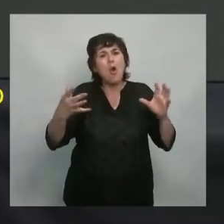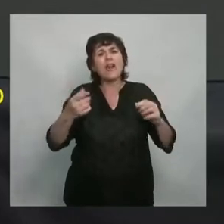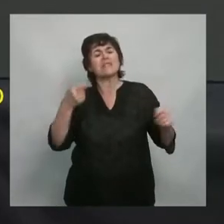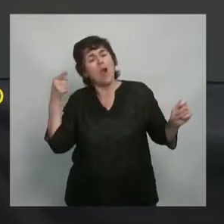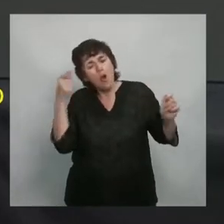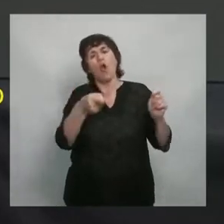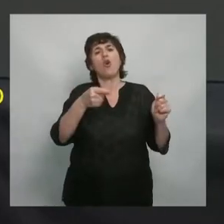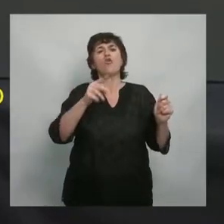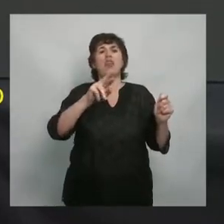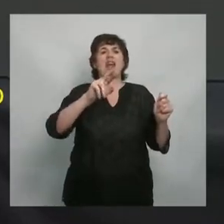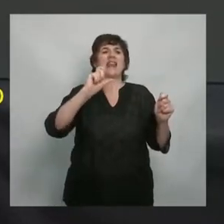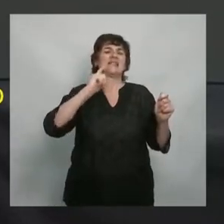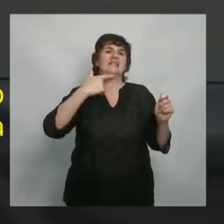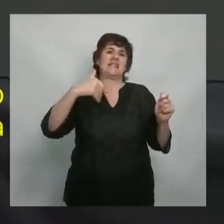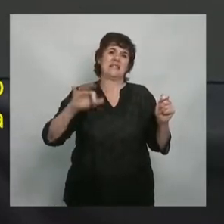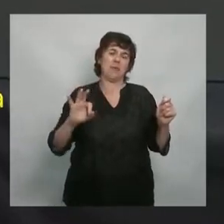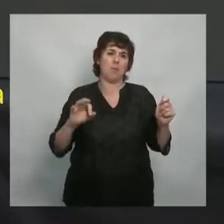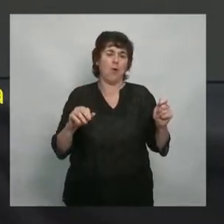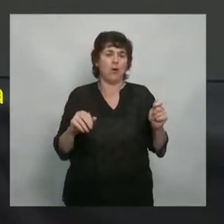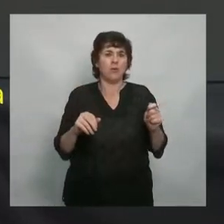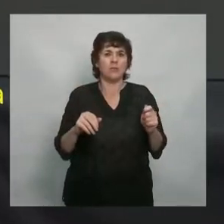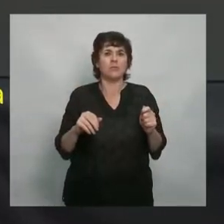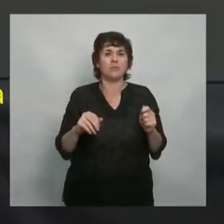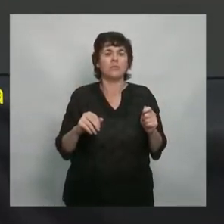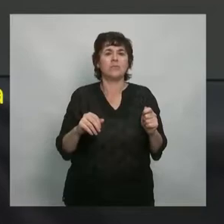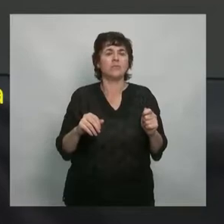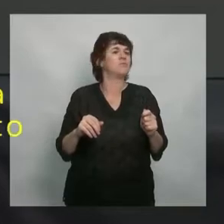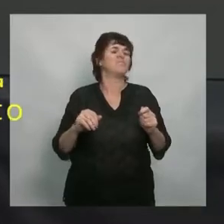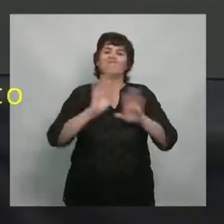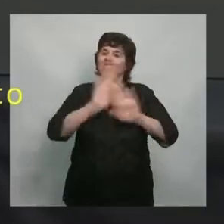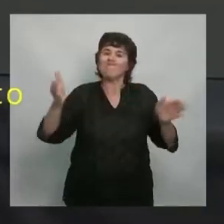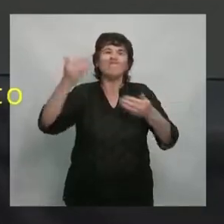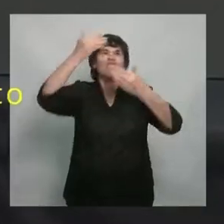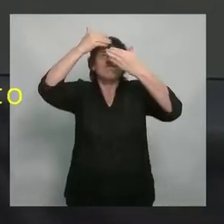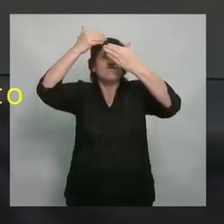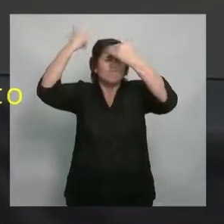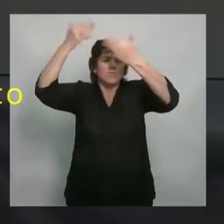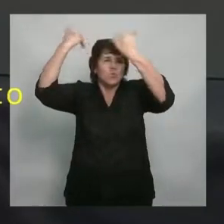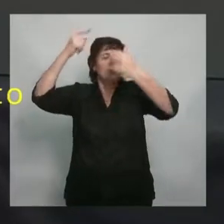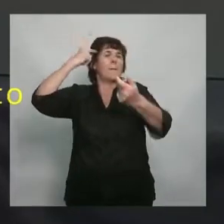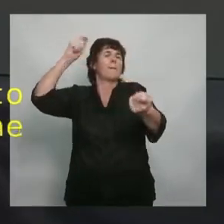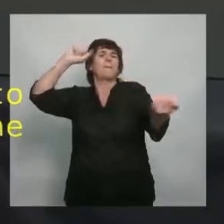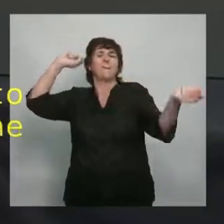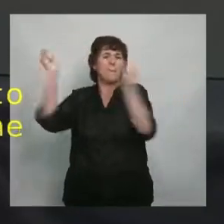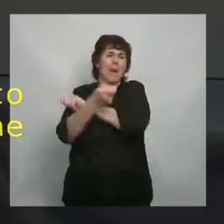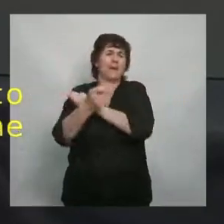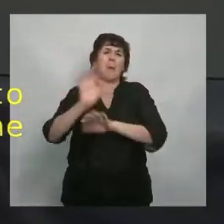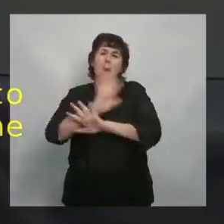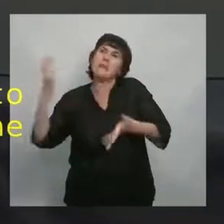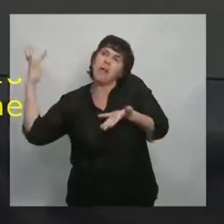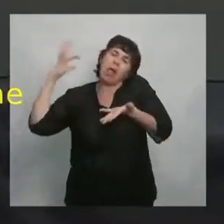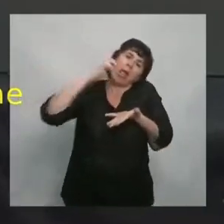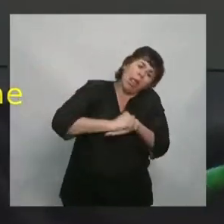nós construímos, ele tem que ser decolonial, descolonizador, e ele tem que ser também